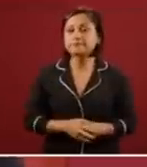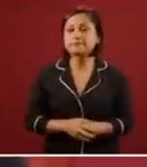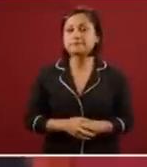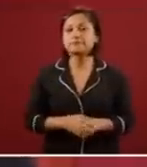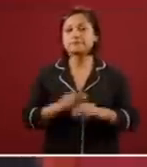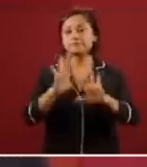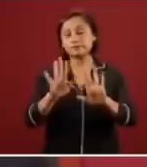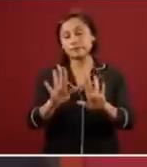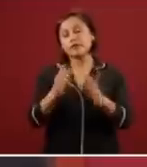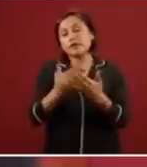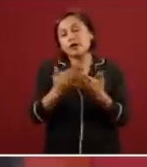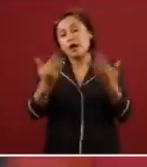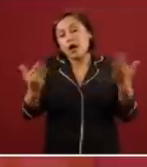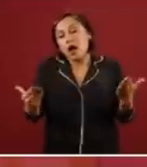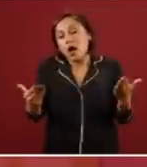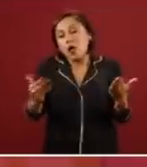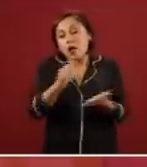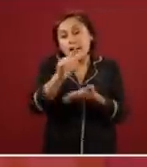legal, coercitiva,